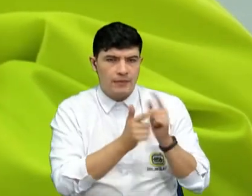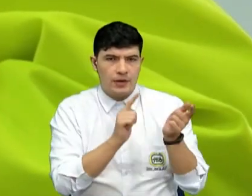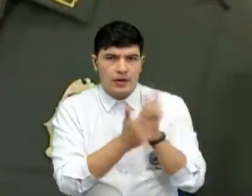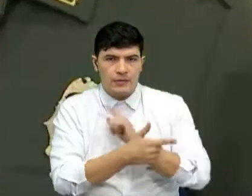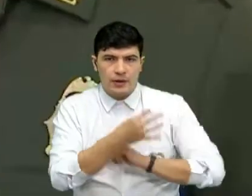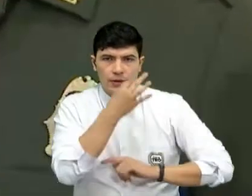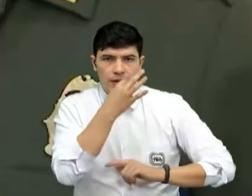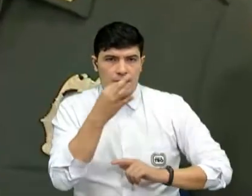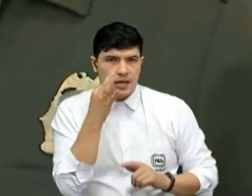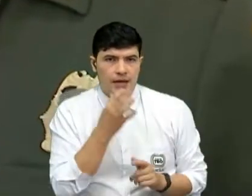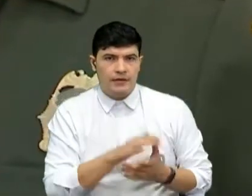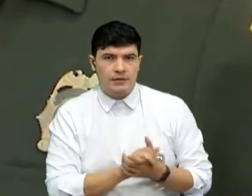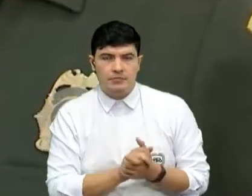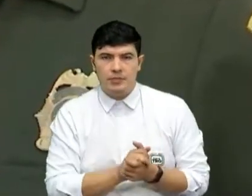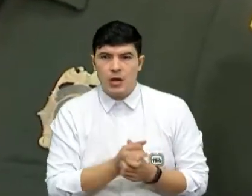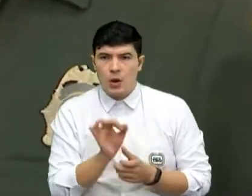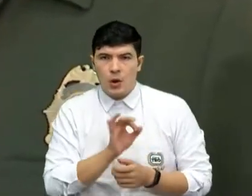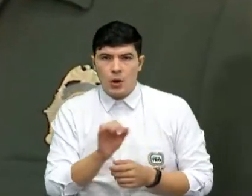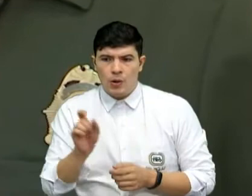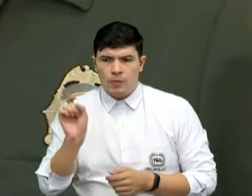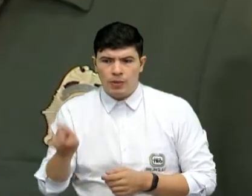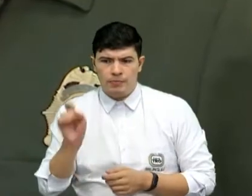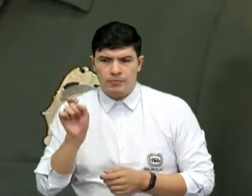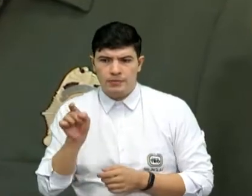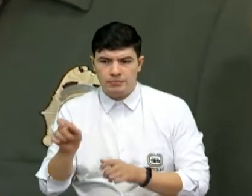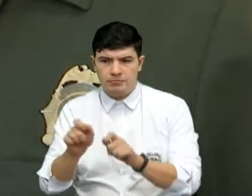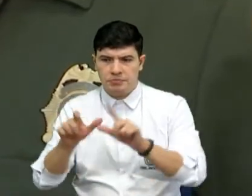sociales y abstenerse de hacer clic en páginas